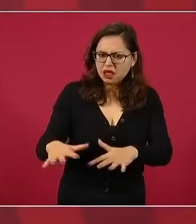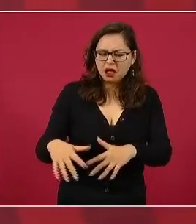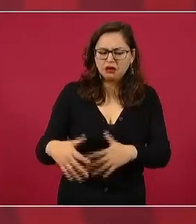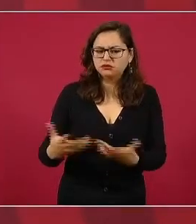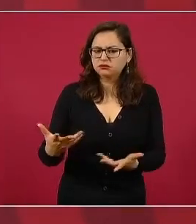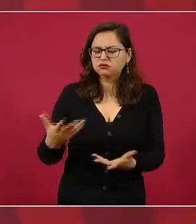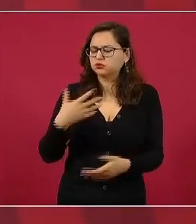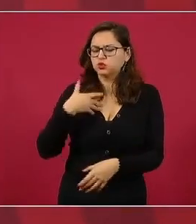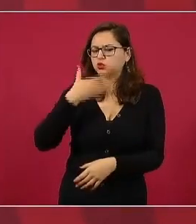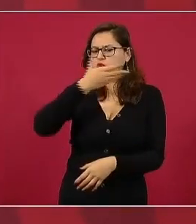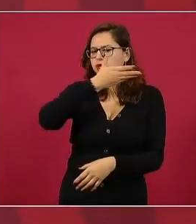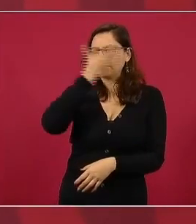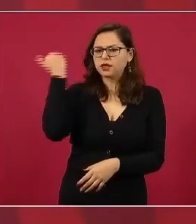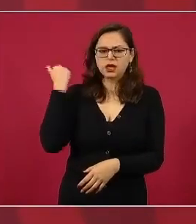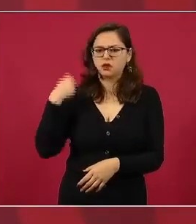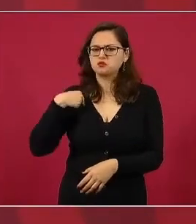respetuosamente